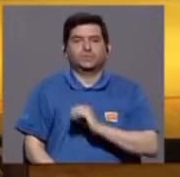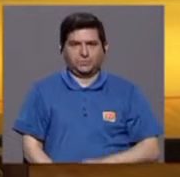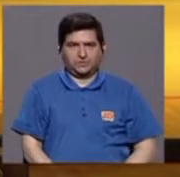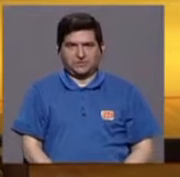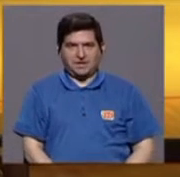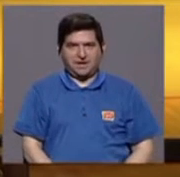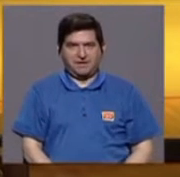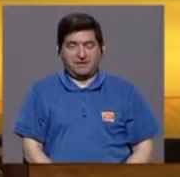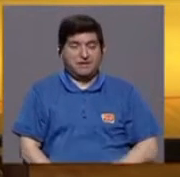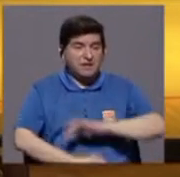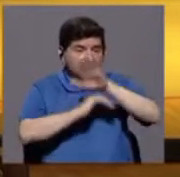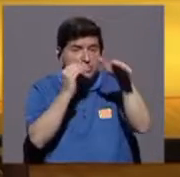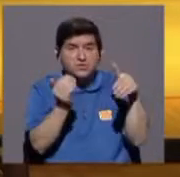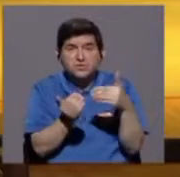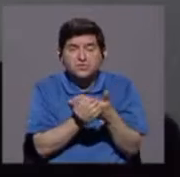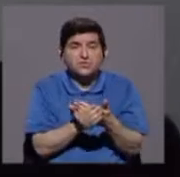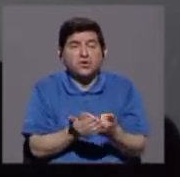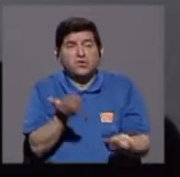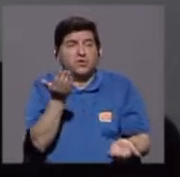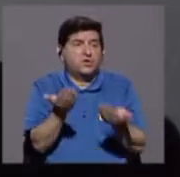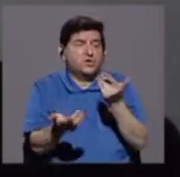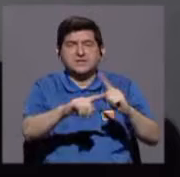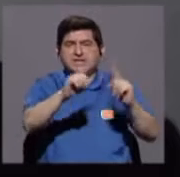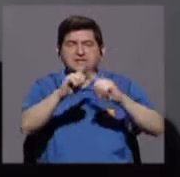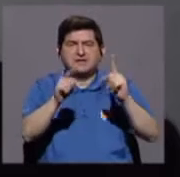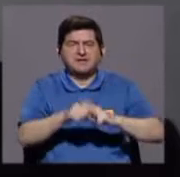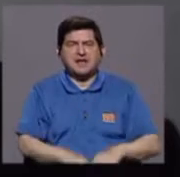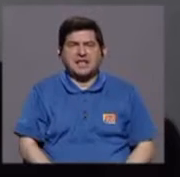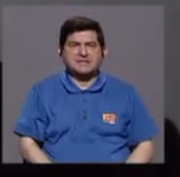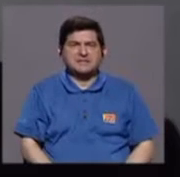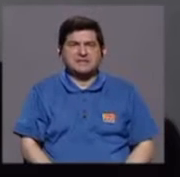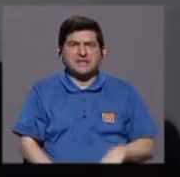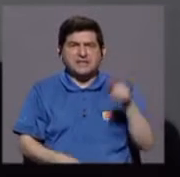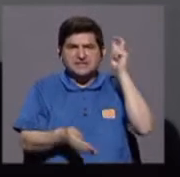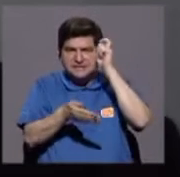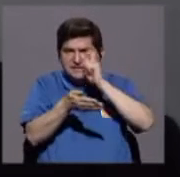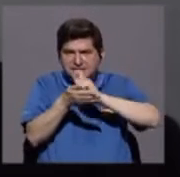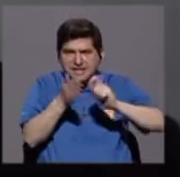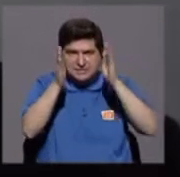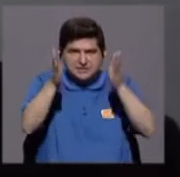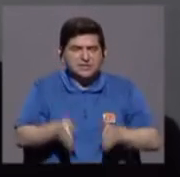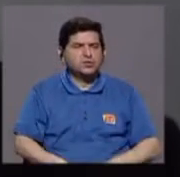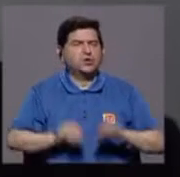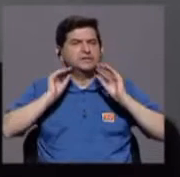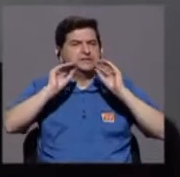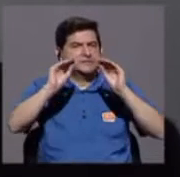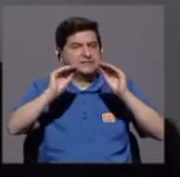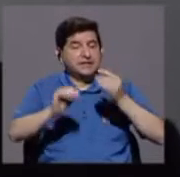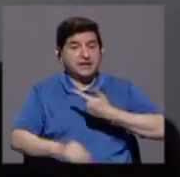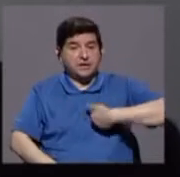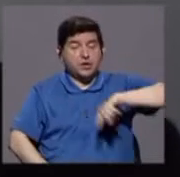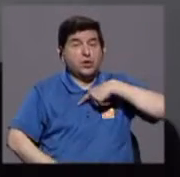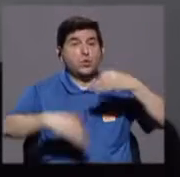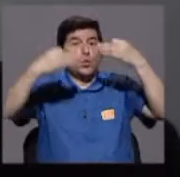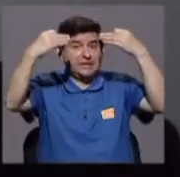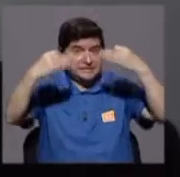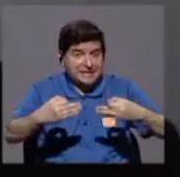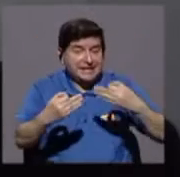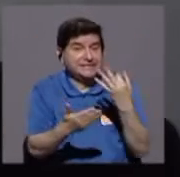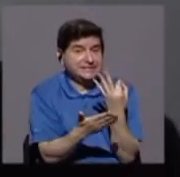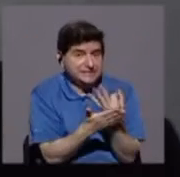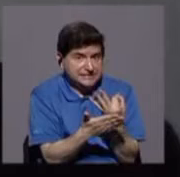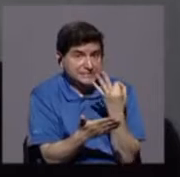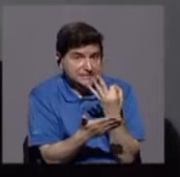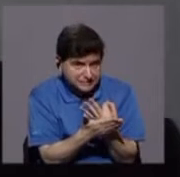poco todo lo que Thaler y todos ellos nos han ido enseñando en estos últimos años, de que nuestras decisiones, sobre todo las decisiones